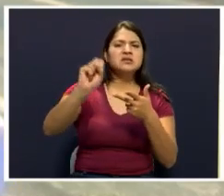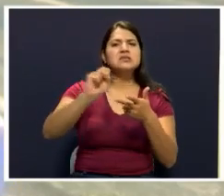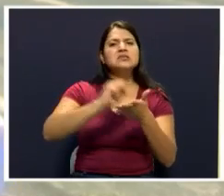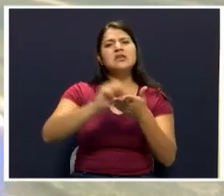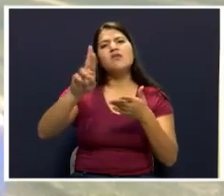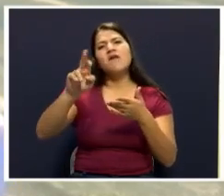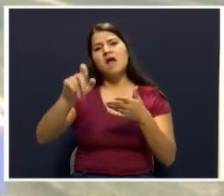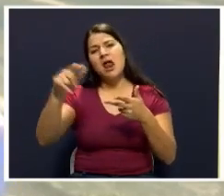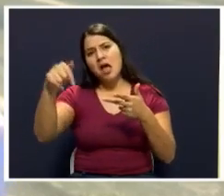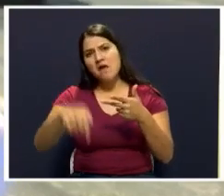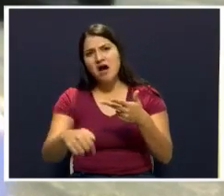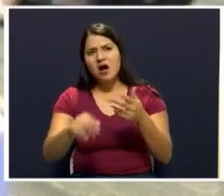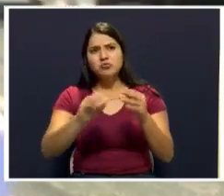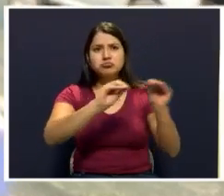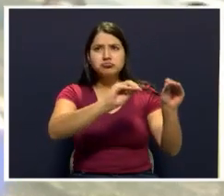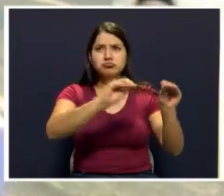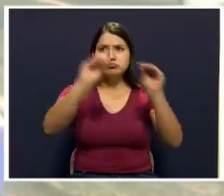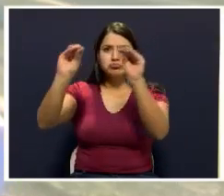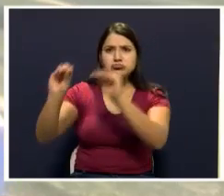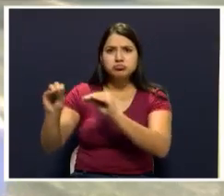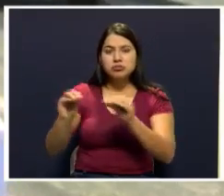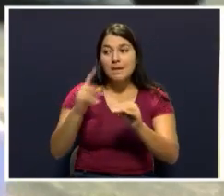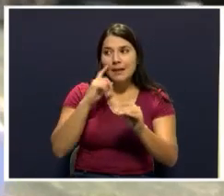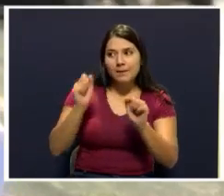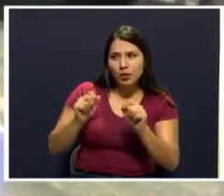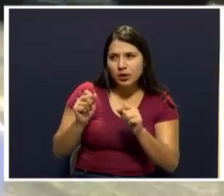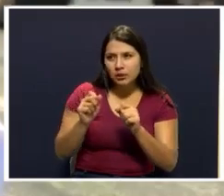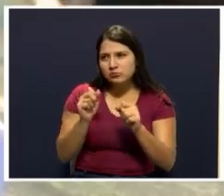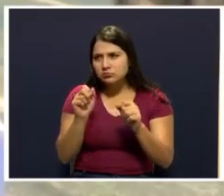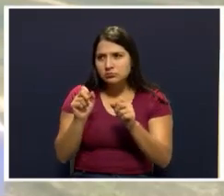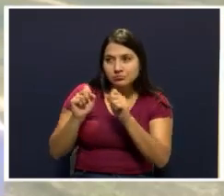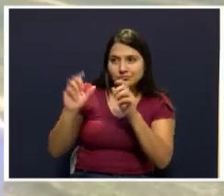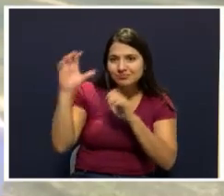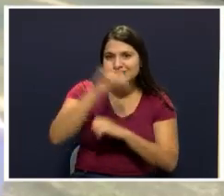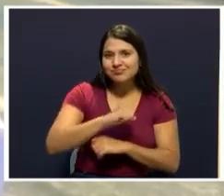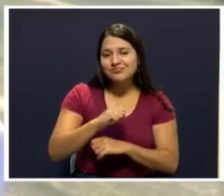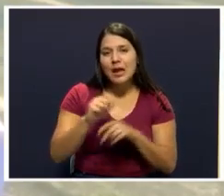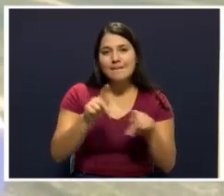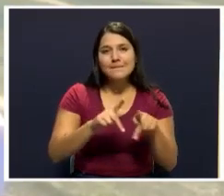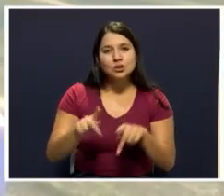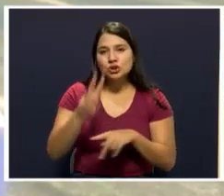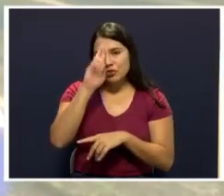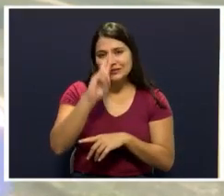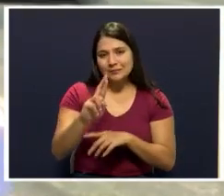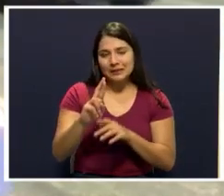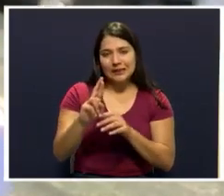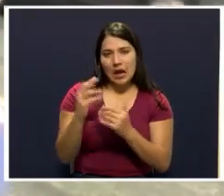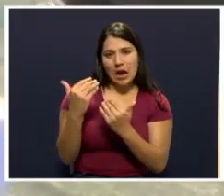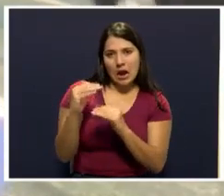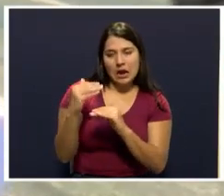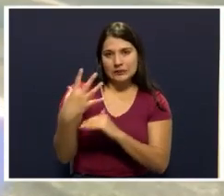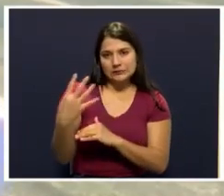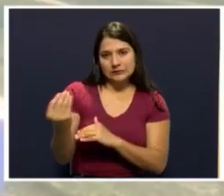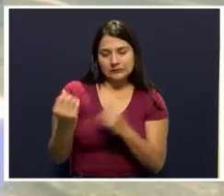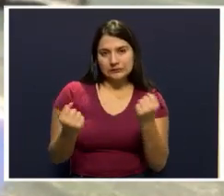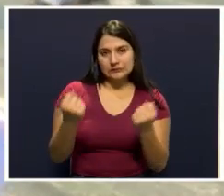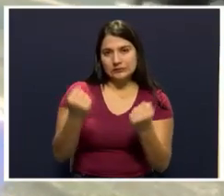en varios lugares para sorprender a los conductores que están infringiendo la restricción sanitaria y otros que